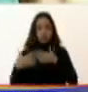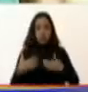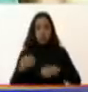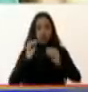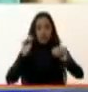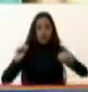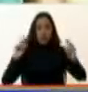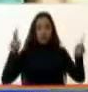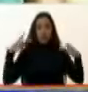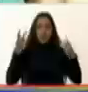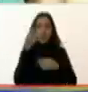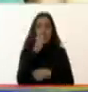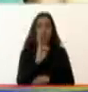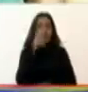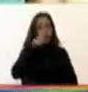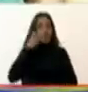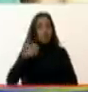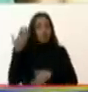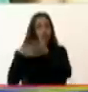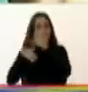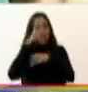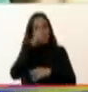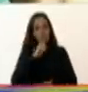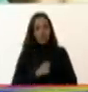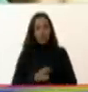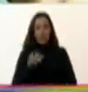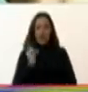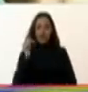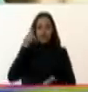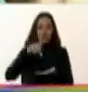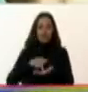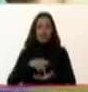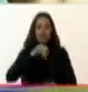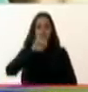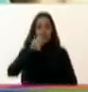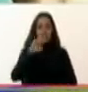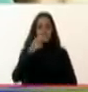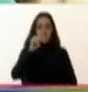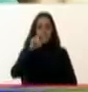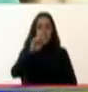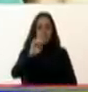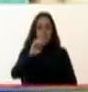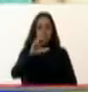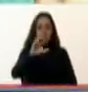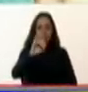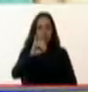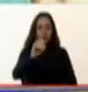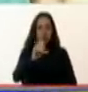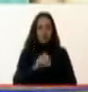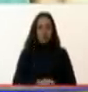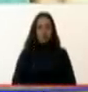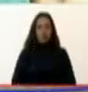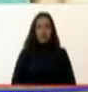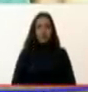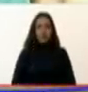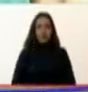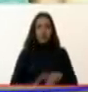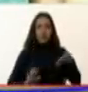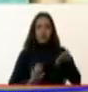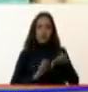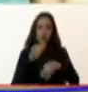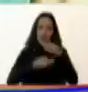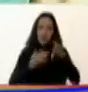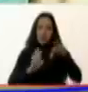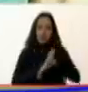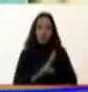tuvieron nuestros pueblos en aquella época. Hoy está presente Ignacio Ramonet. Yo quisiera que nos hiciera una reflexión sobre este tiempo histórico